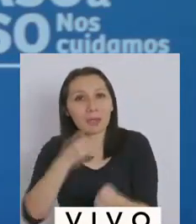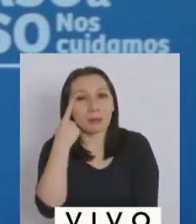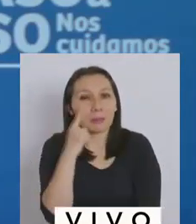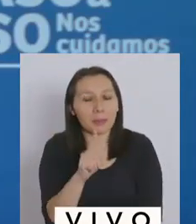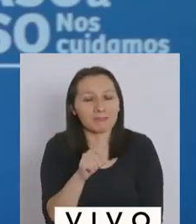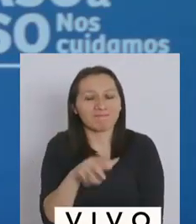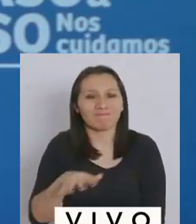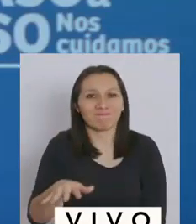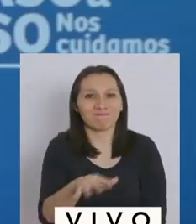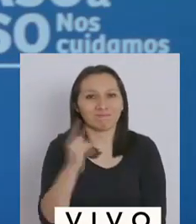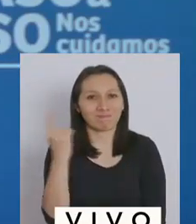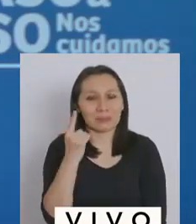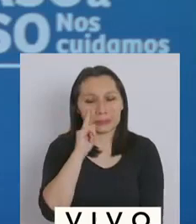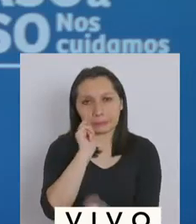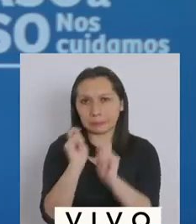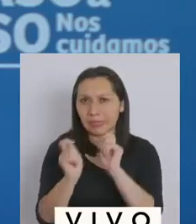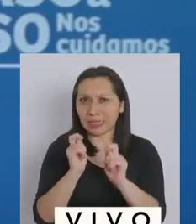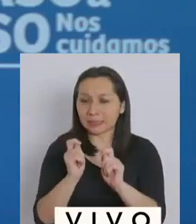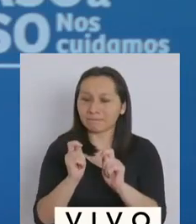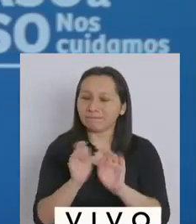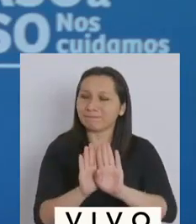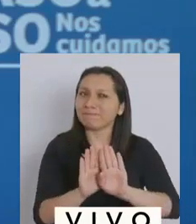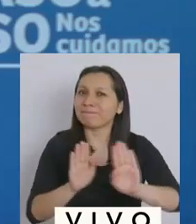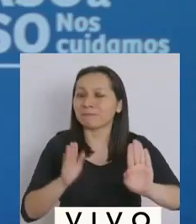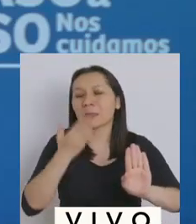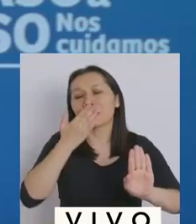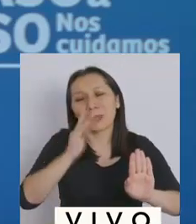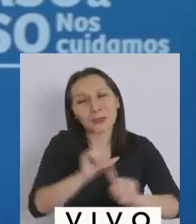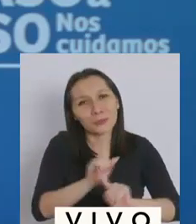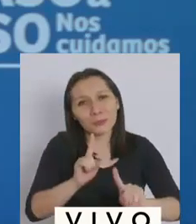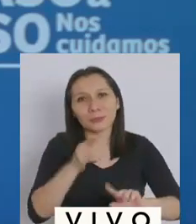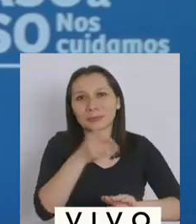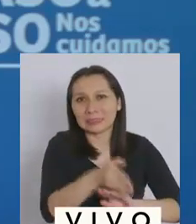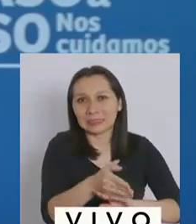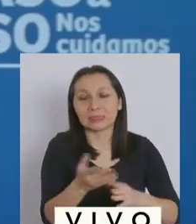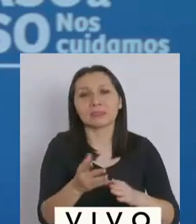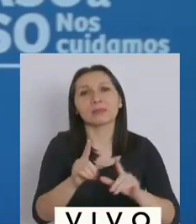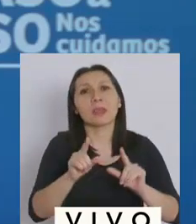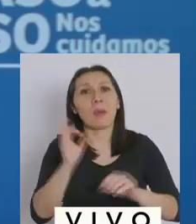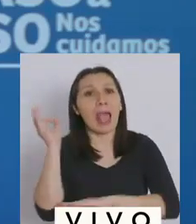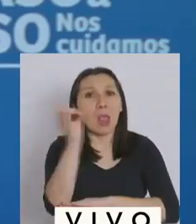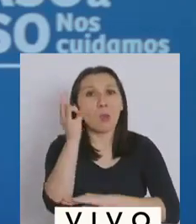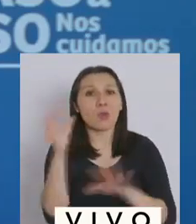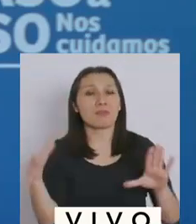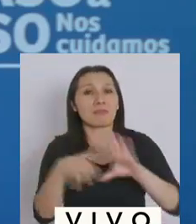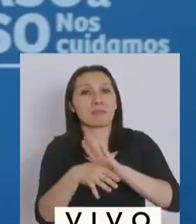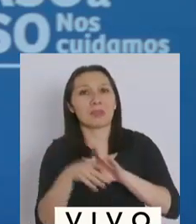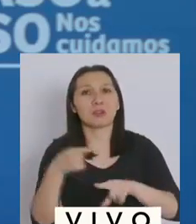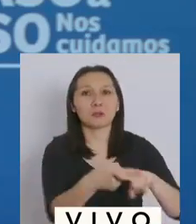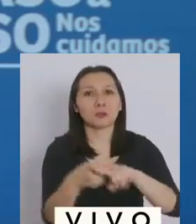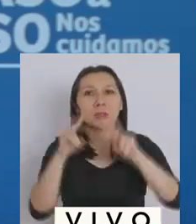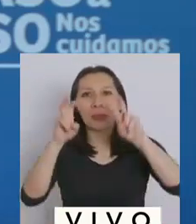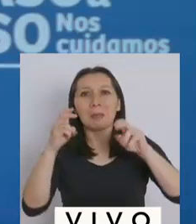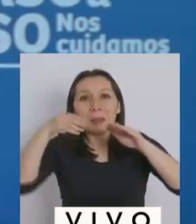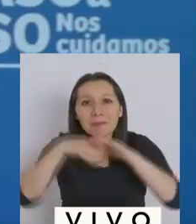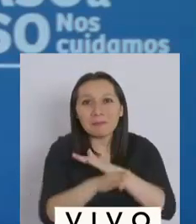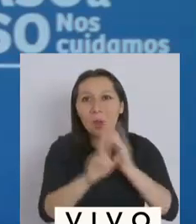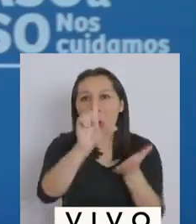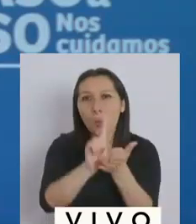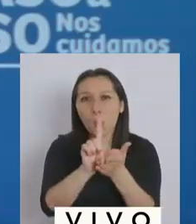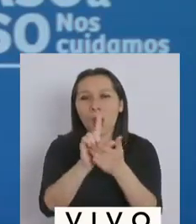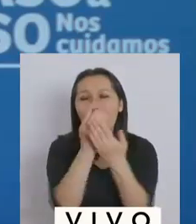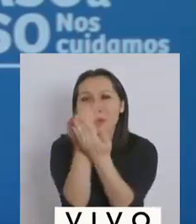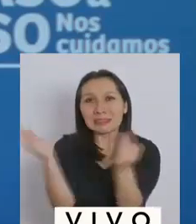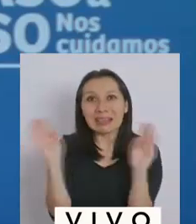situaciones particulares que son más riesgosas, tratemos de evitarlas. Evitemos las reuniones sociales en lugares cerrados, con